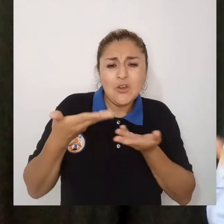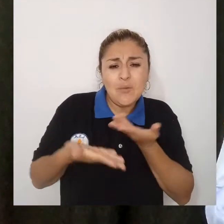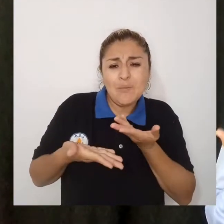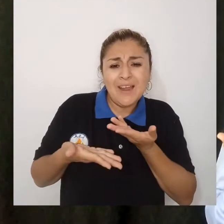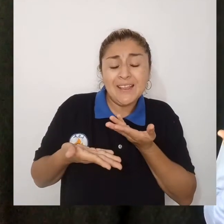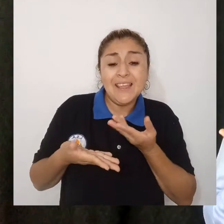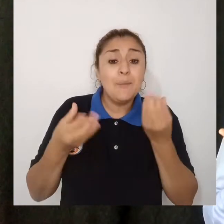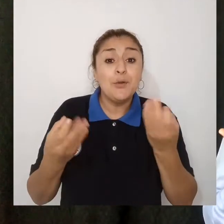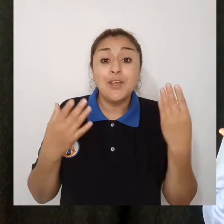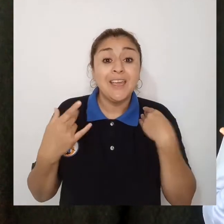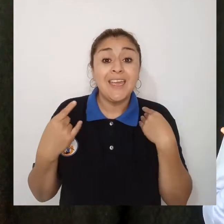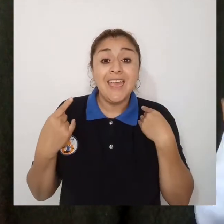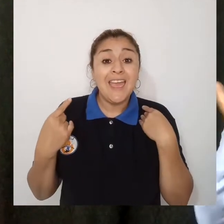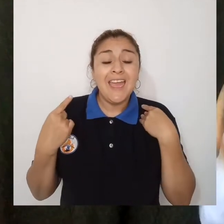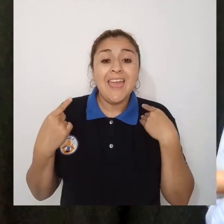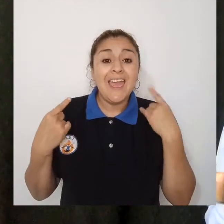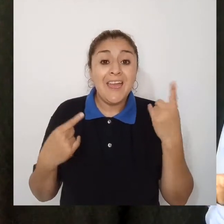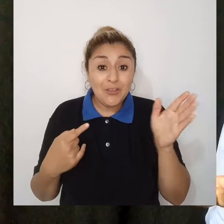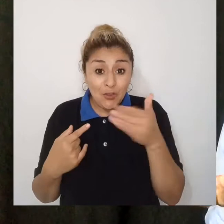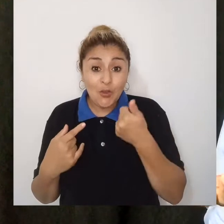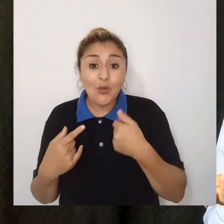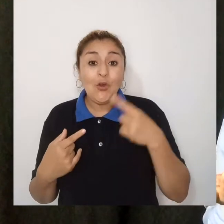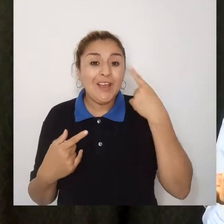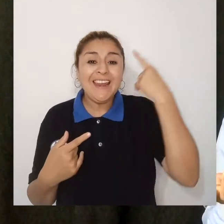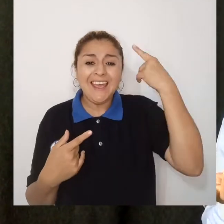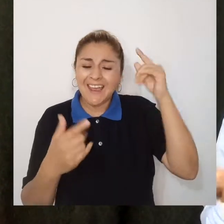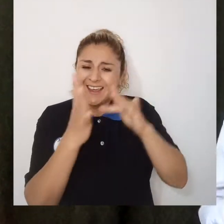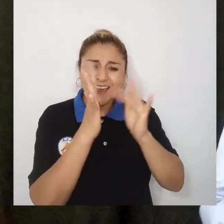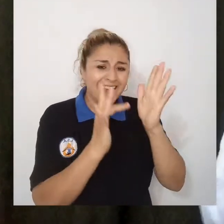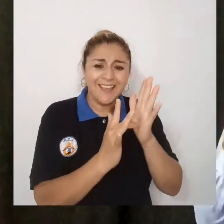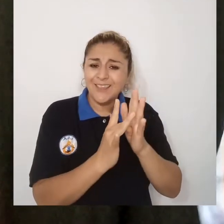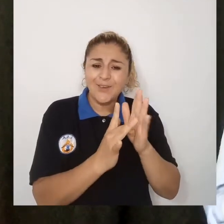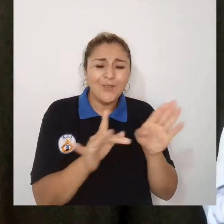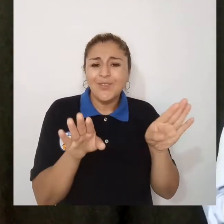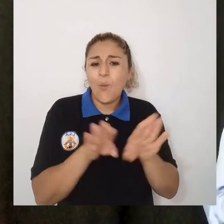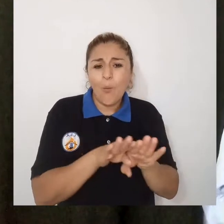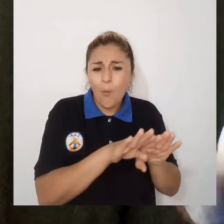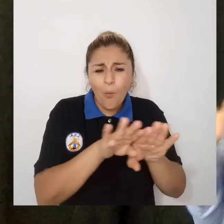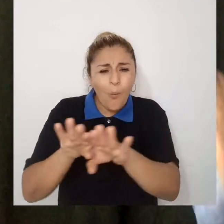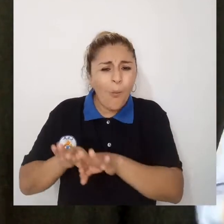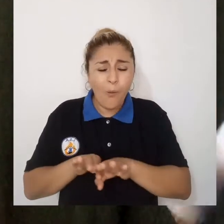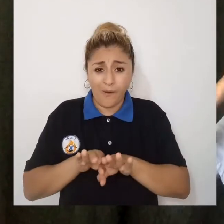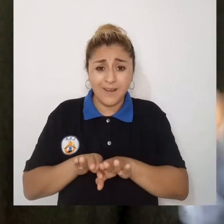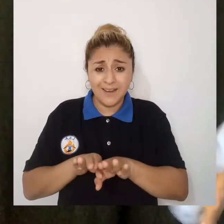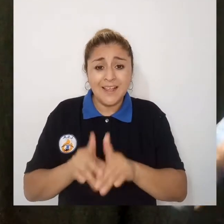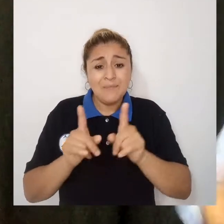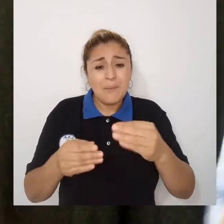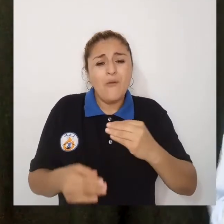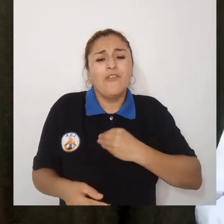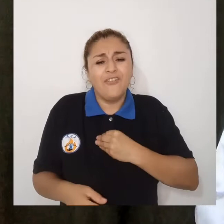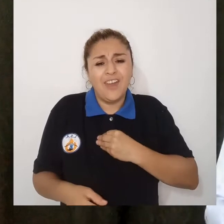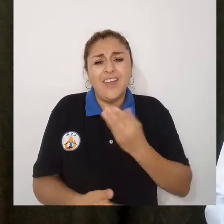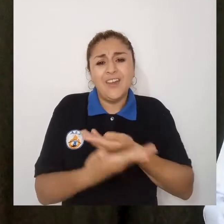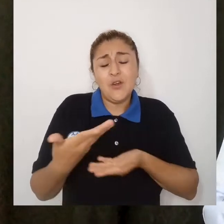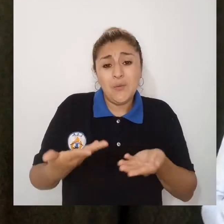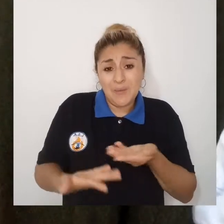todo lo que crecer os dice los que crecieron estaban juntos compartían la fe y la comunión unos con